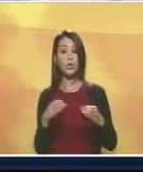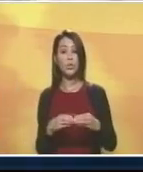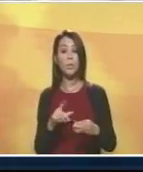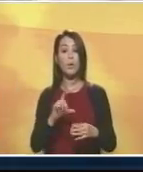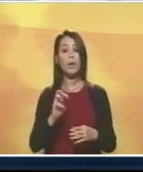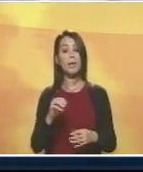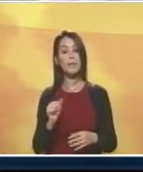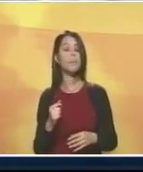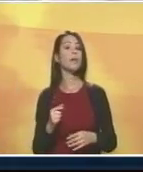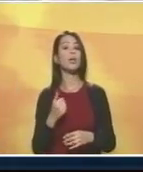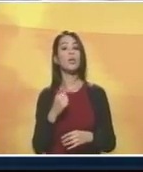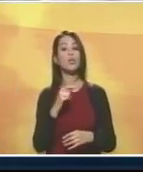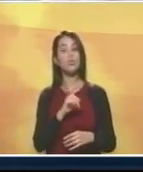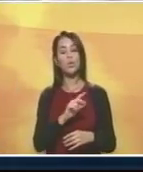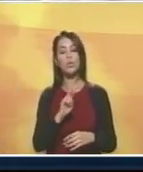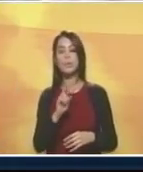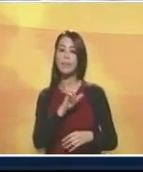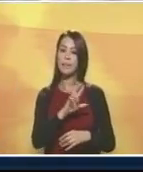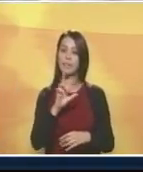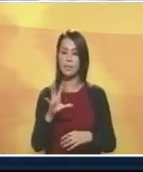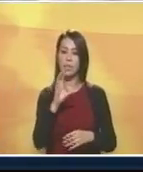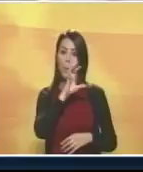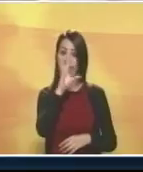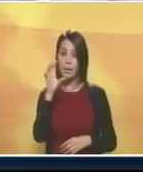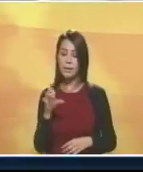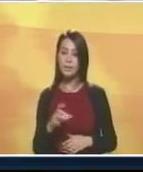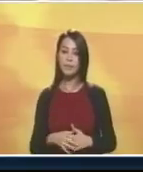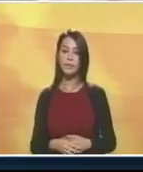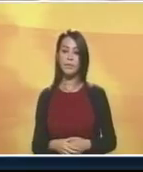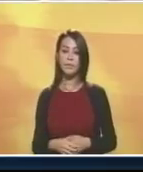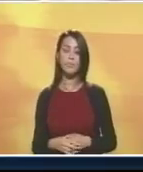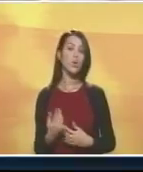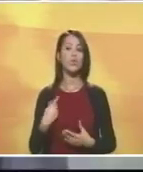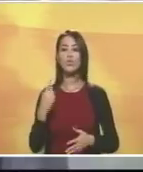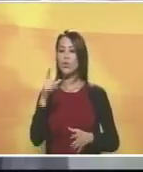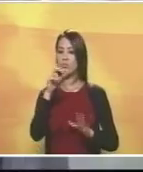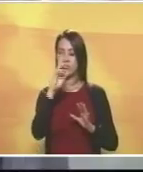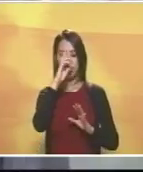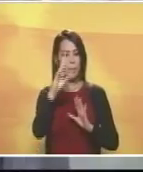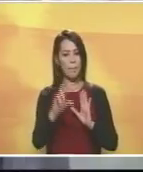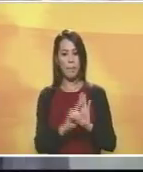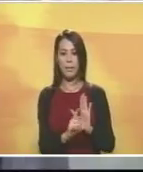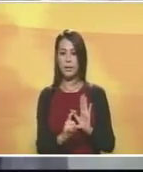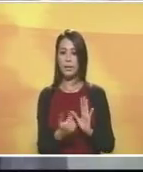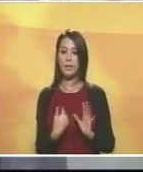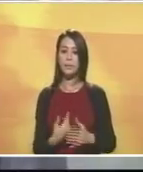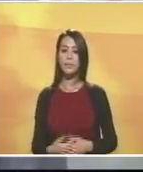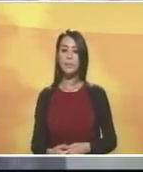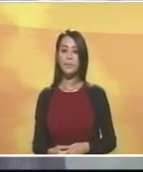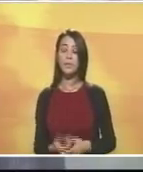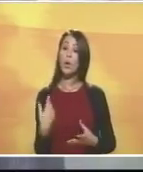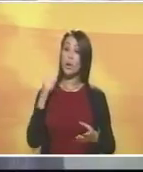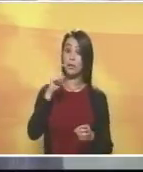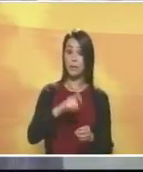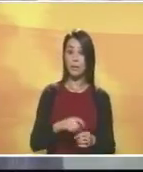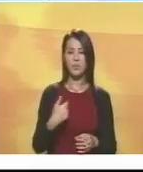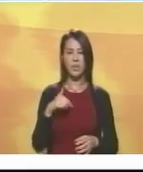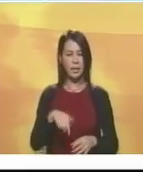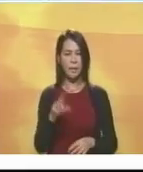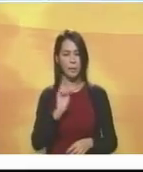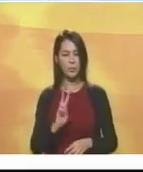con 12 de 35 países que forman la Cumbre de las Américas, viola el principio de no intervención y atenta contra